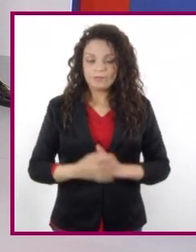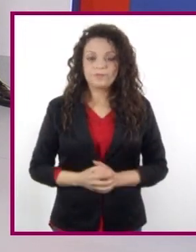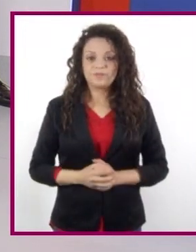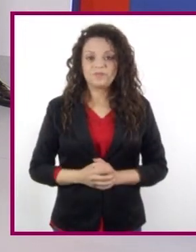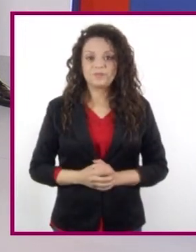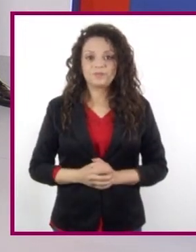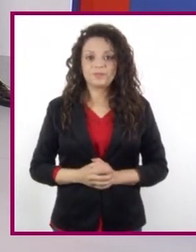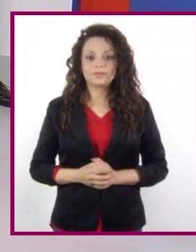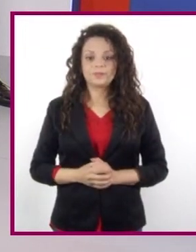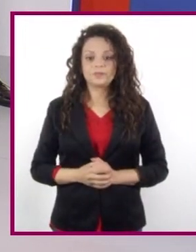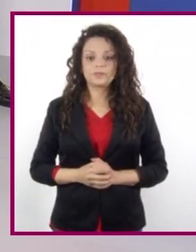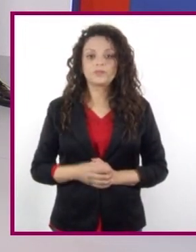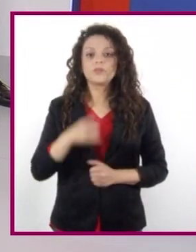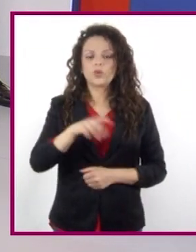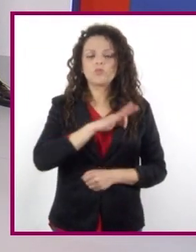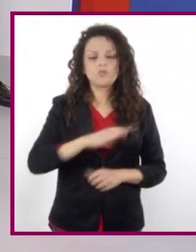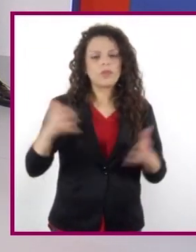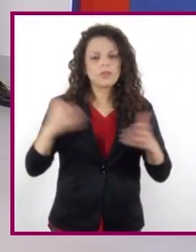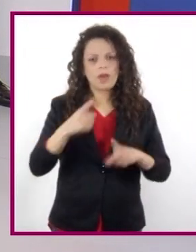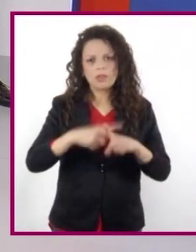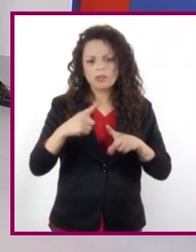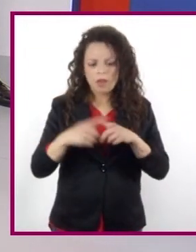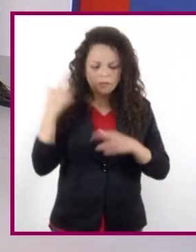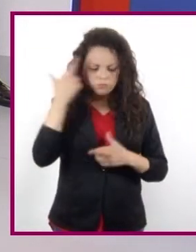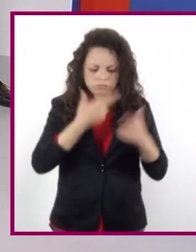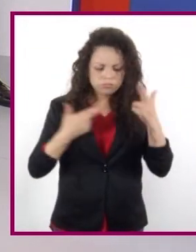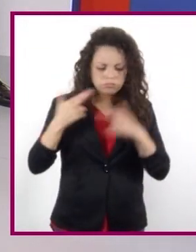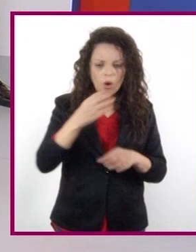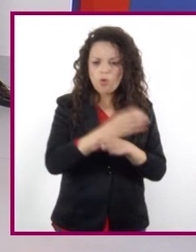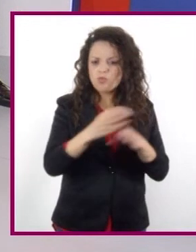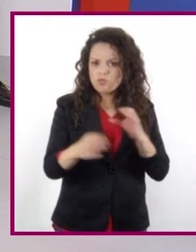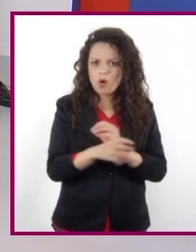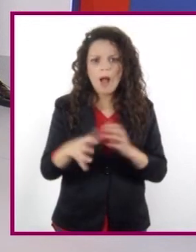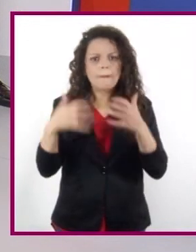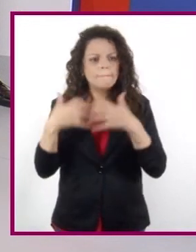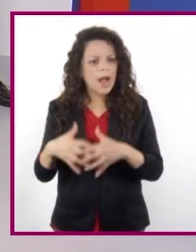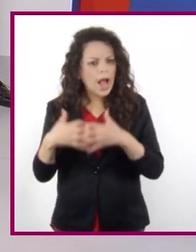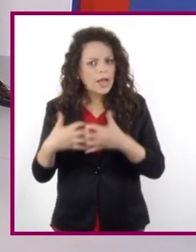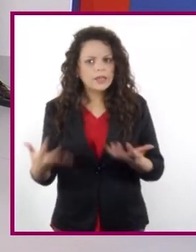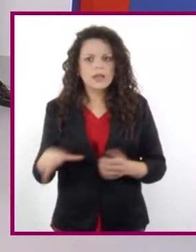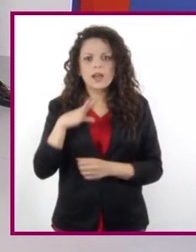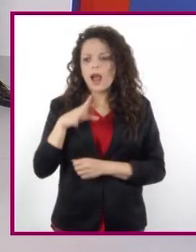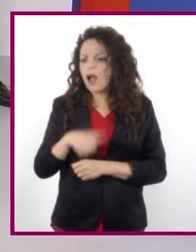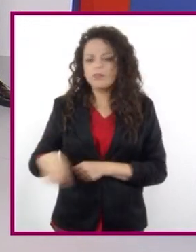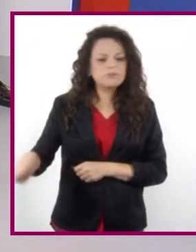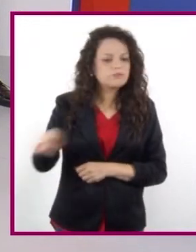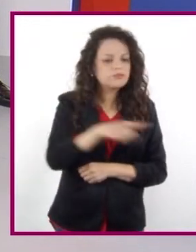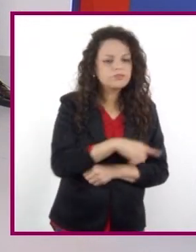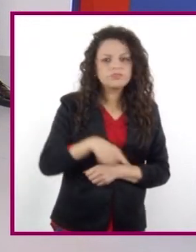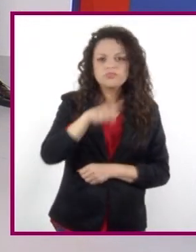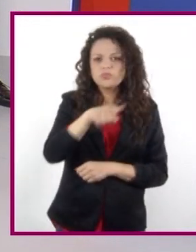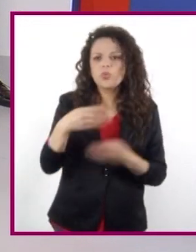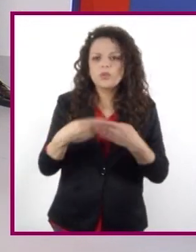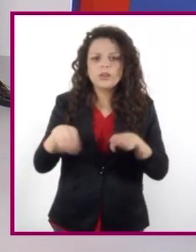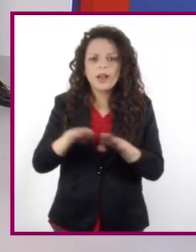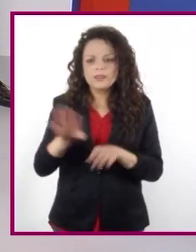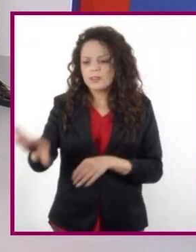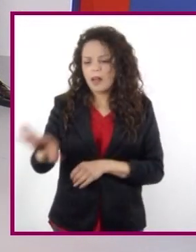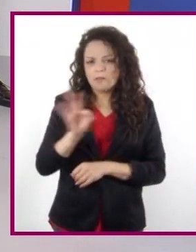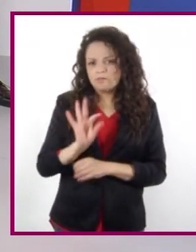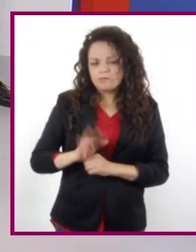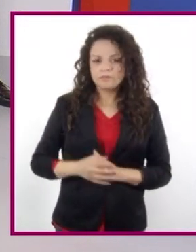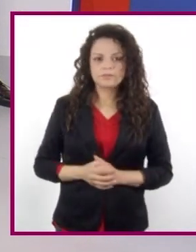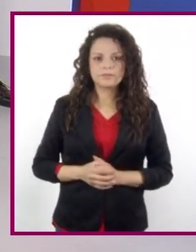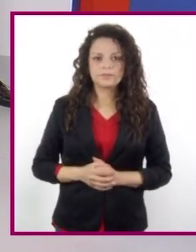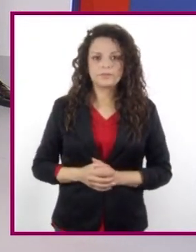realicen diferentes análisis estructurales de varios productos, máquinas y objetos que tienen a su alrededor. Y